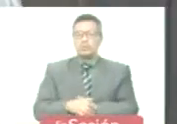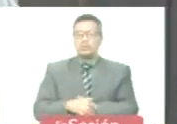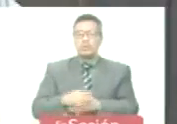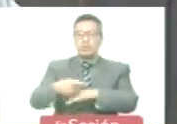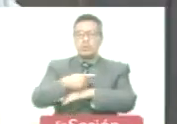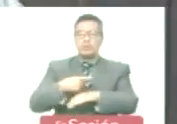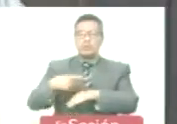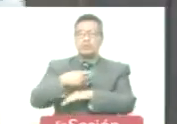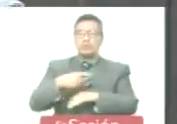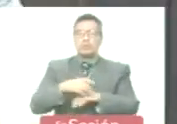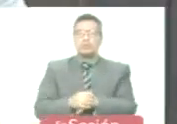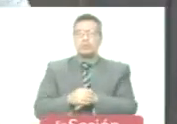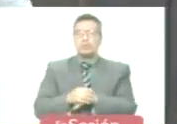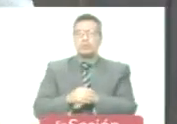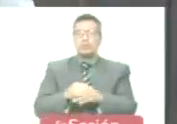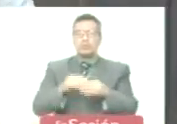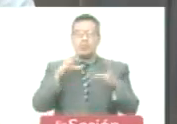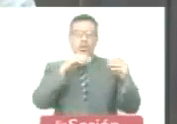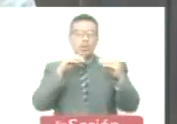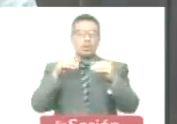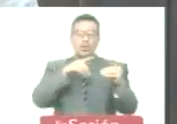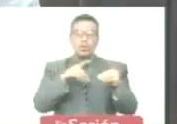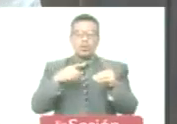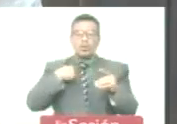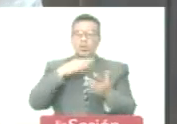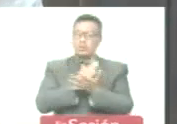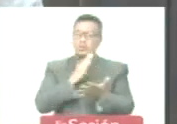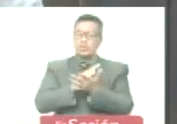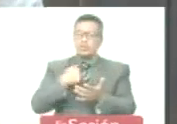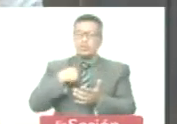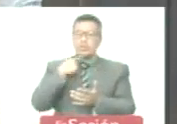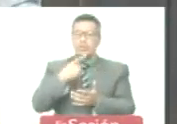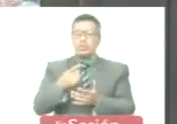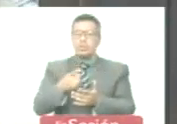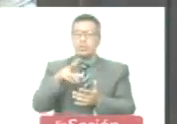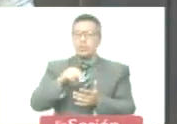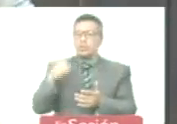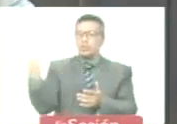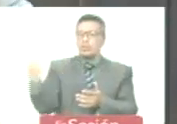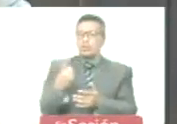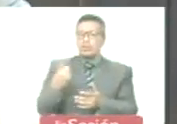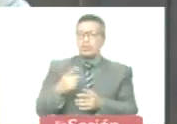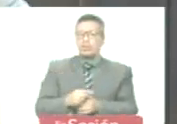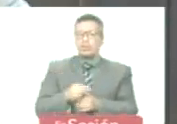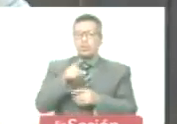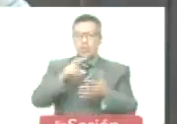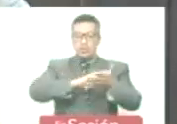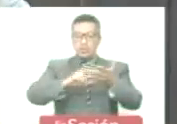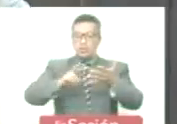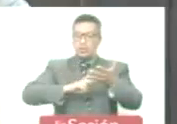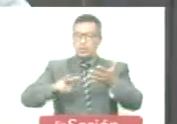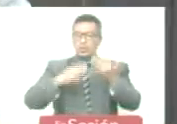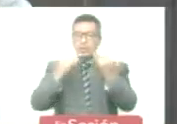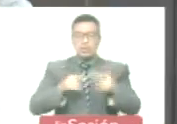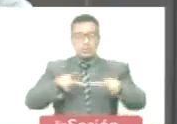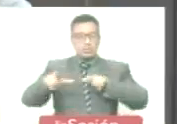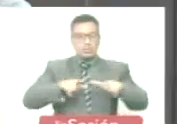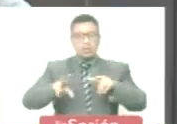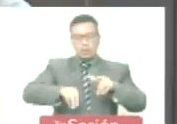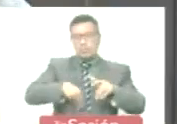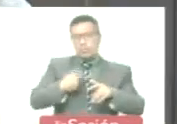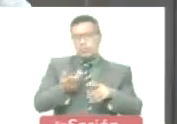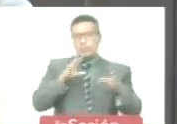buscar la conversa, que es una cosa que yo siempre digo, y no traer el hecho de un texto ya elaborado que